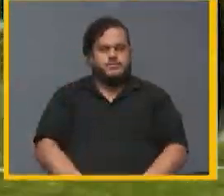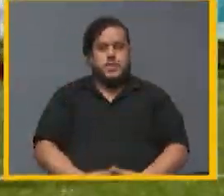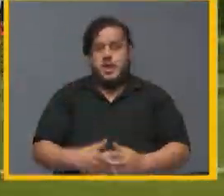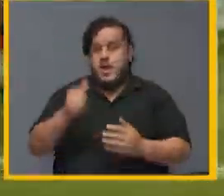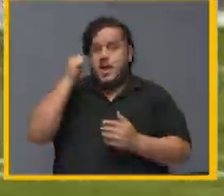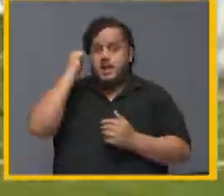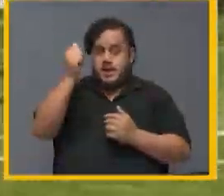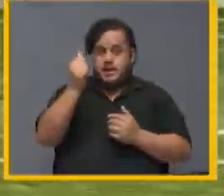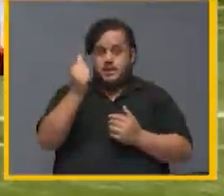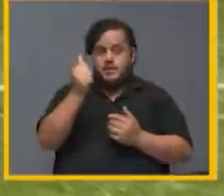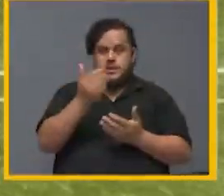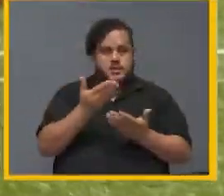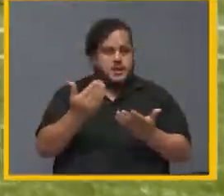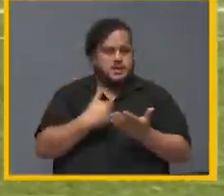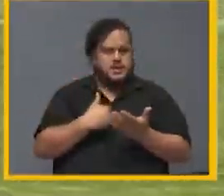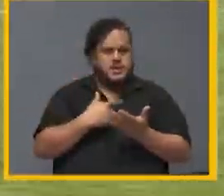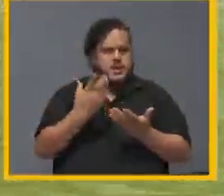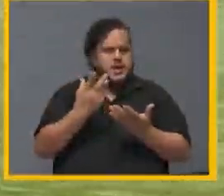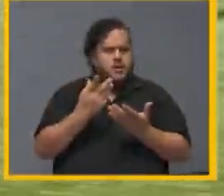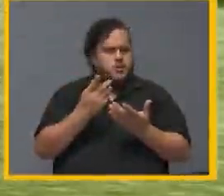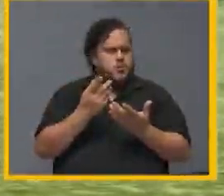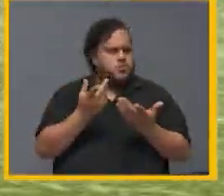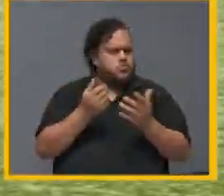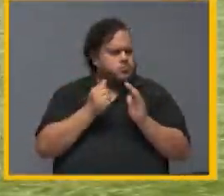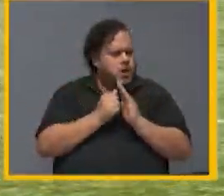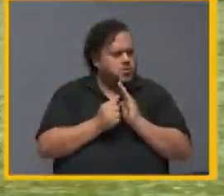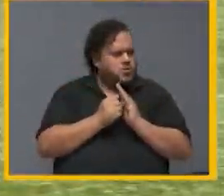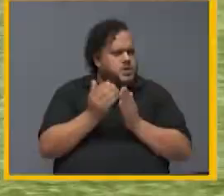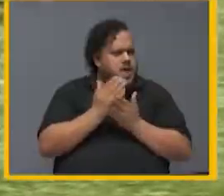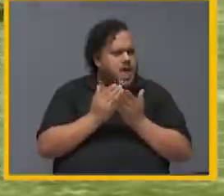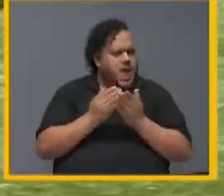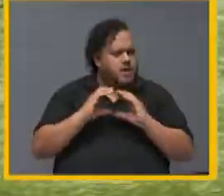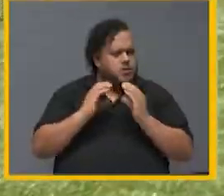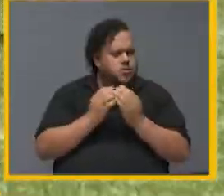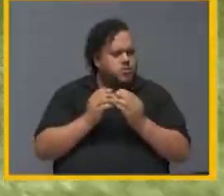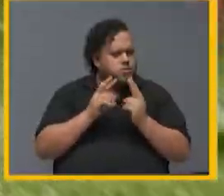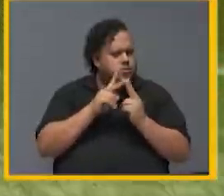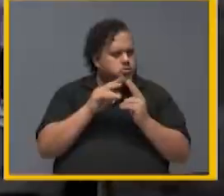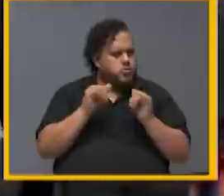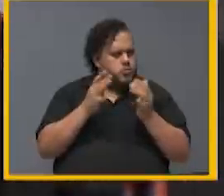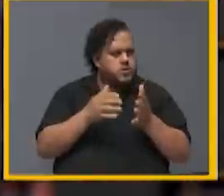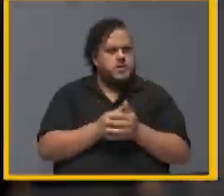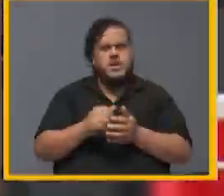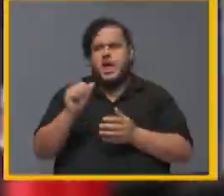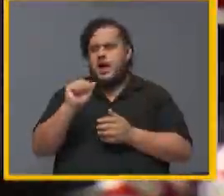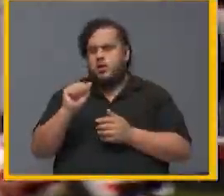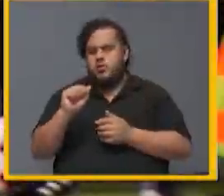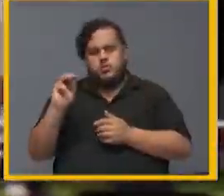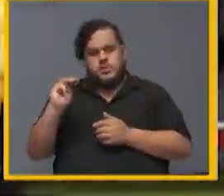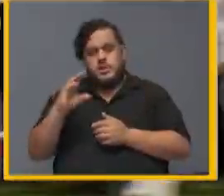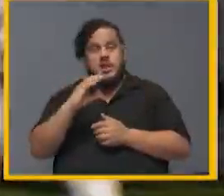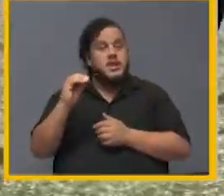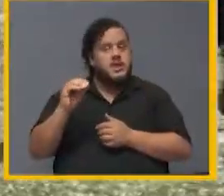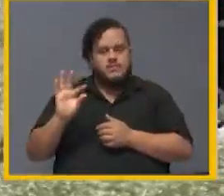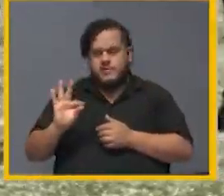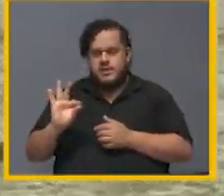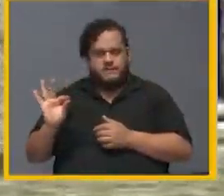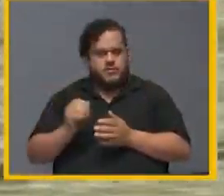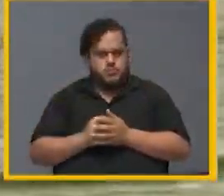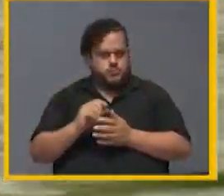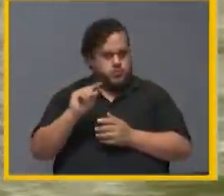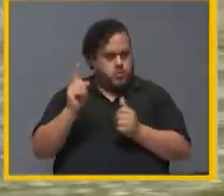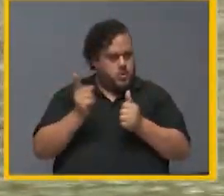La Liga Deportiva Alajuelense tiene un misterio con dos figuras del club. Se trata de Alonso Martínez y de Fernán Ferrón. Con el